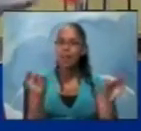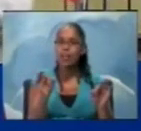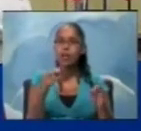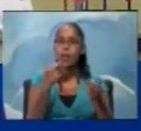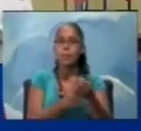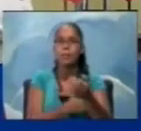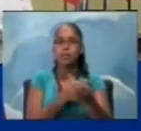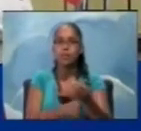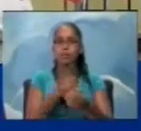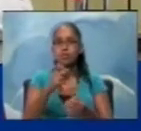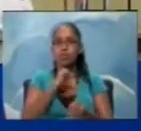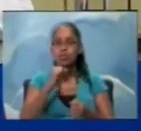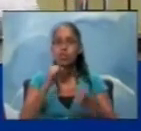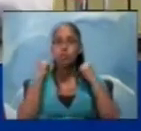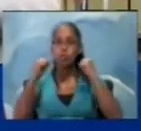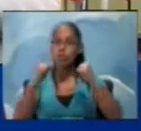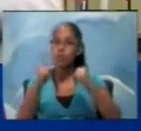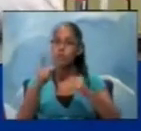usted sí es apretable.